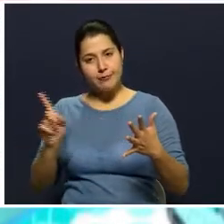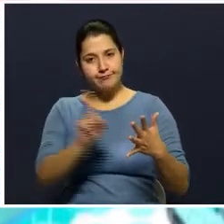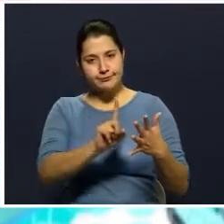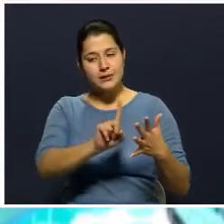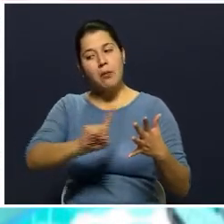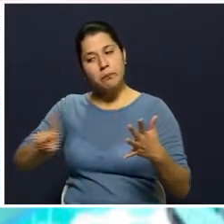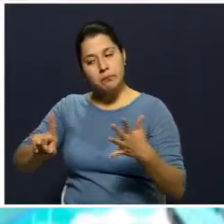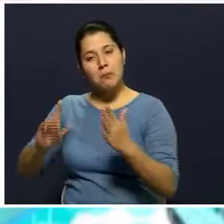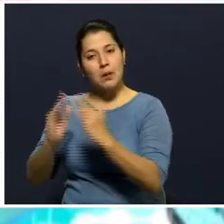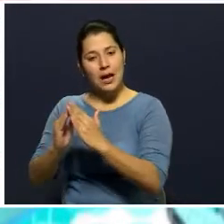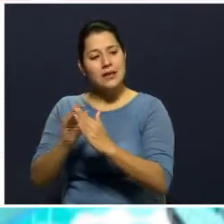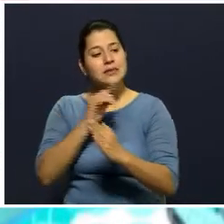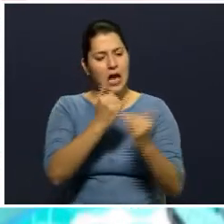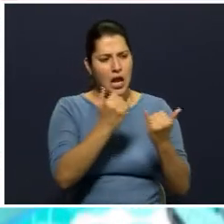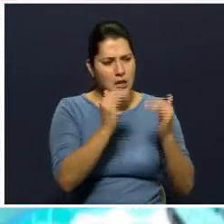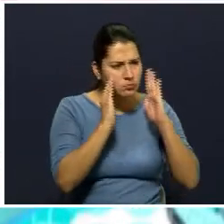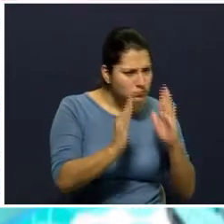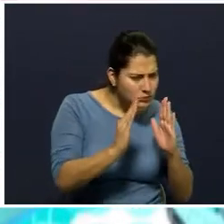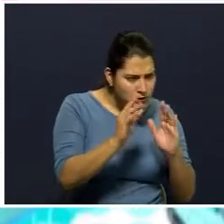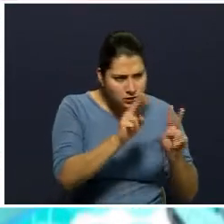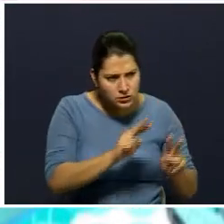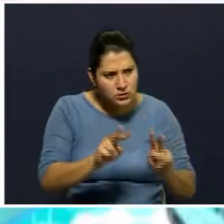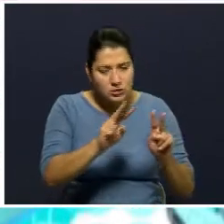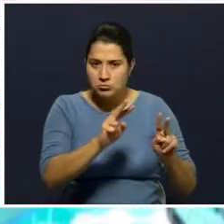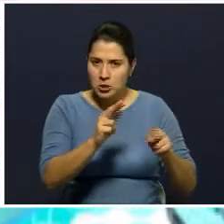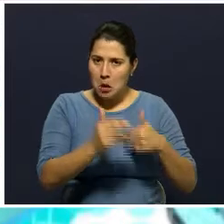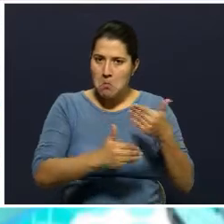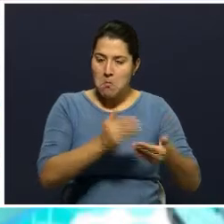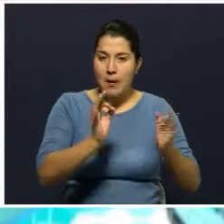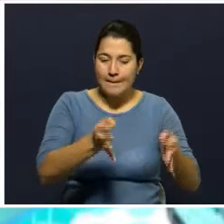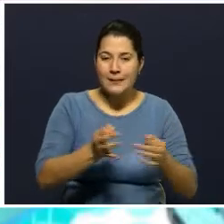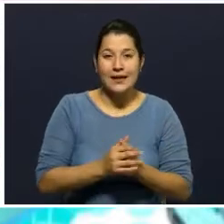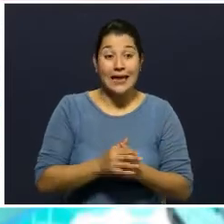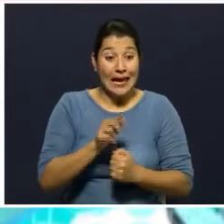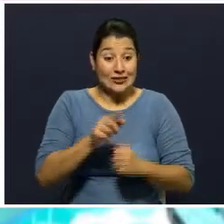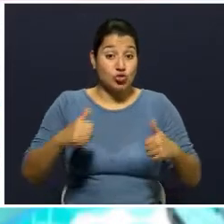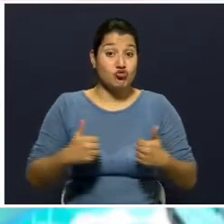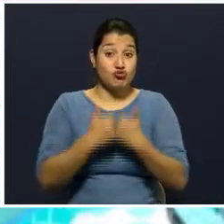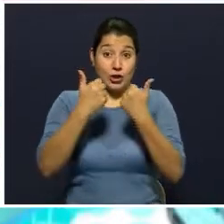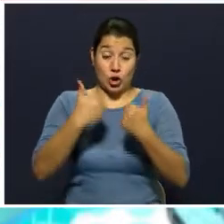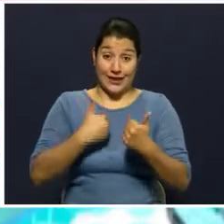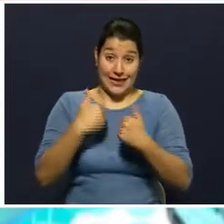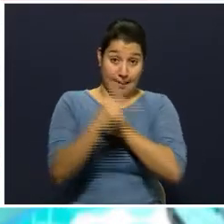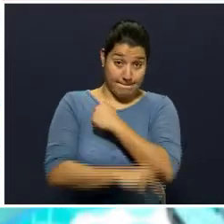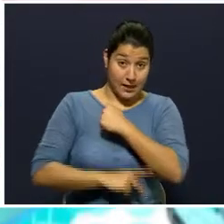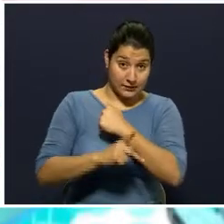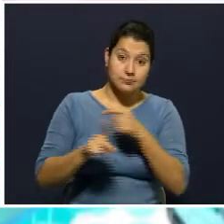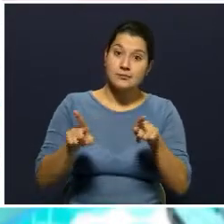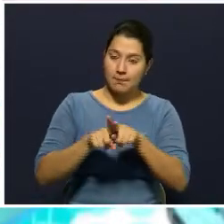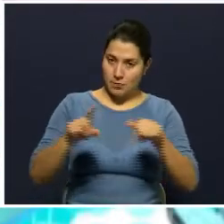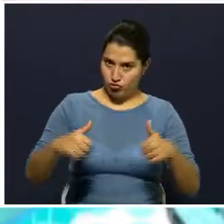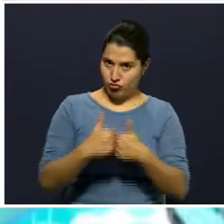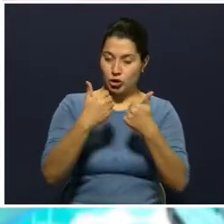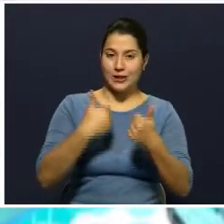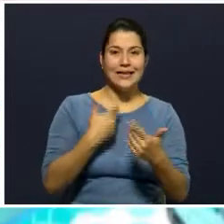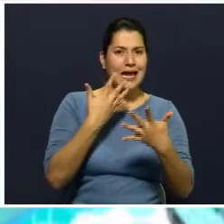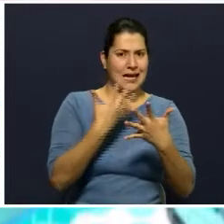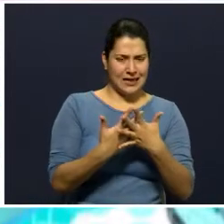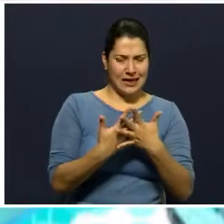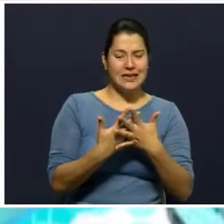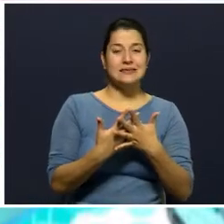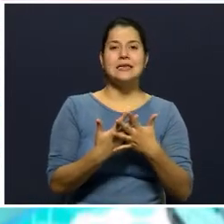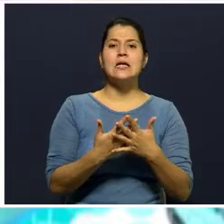un reto país, no solo es un reto del sistema penitenciario, pero es un reto que estamos llevando adelante de manera disciplinada,